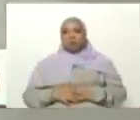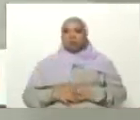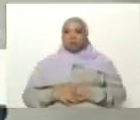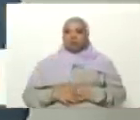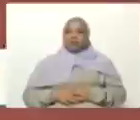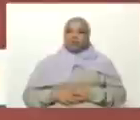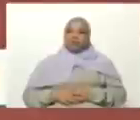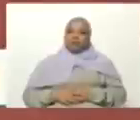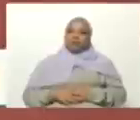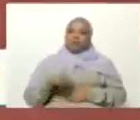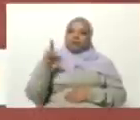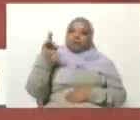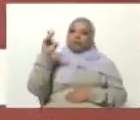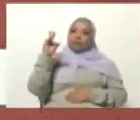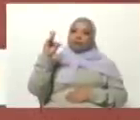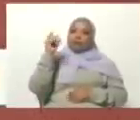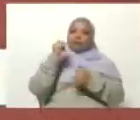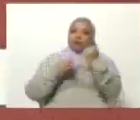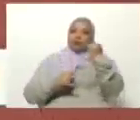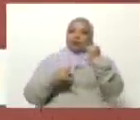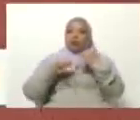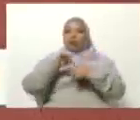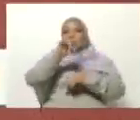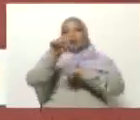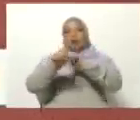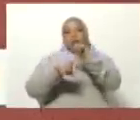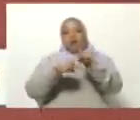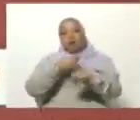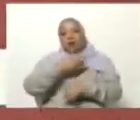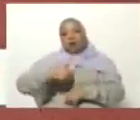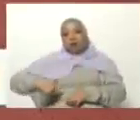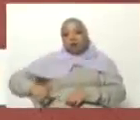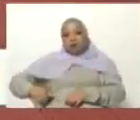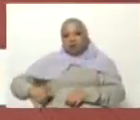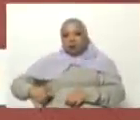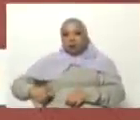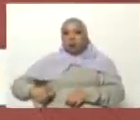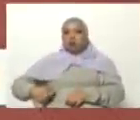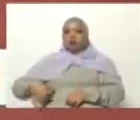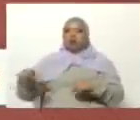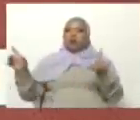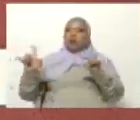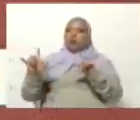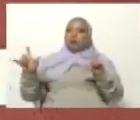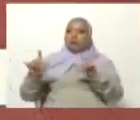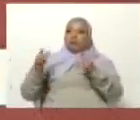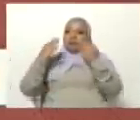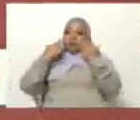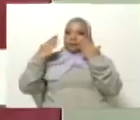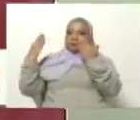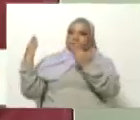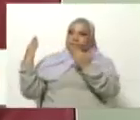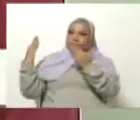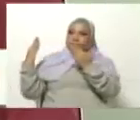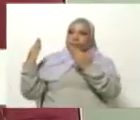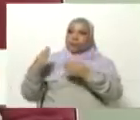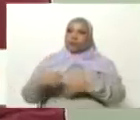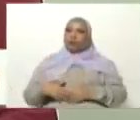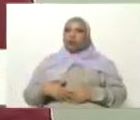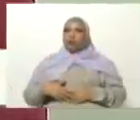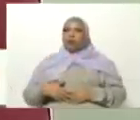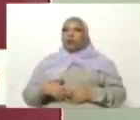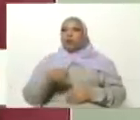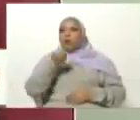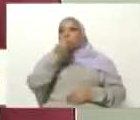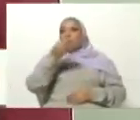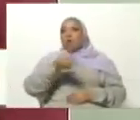La tercera y última pregunta la realiza Andrea Romero por Canal I. Buenas tardes. Buenas